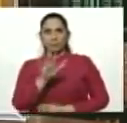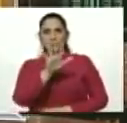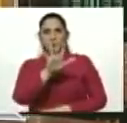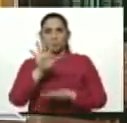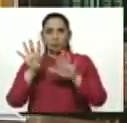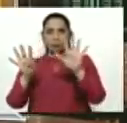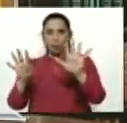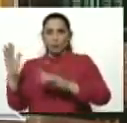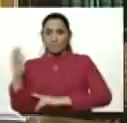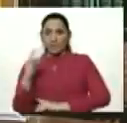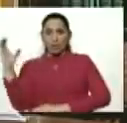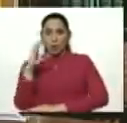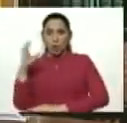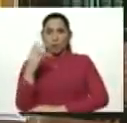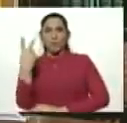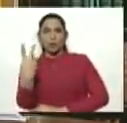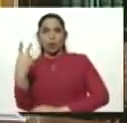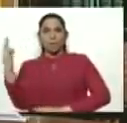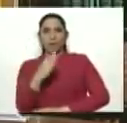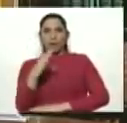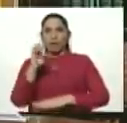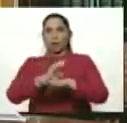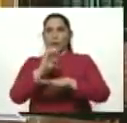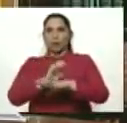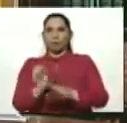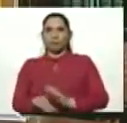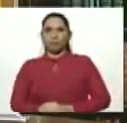59 de Colombia y 2 de Ecuador.